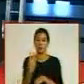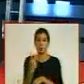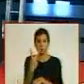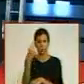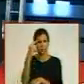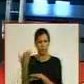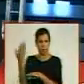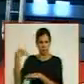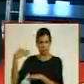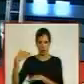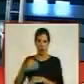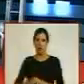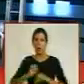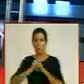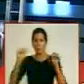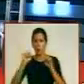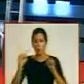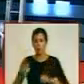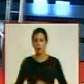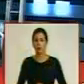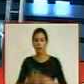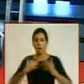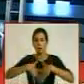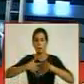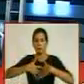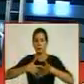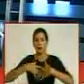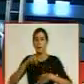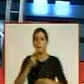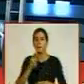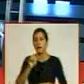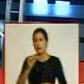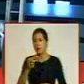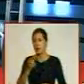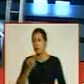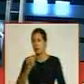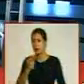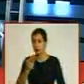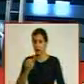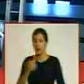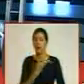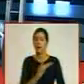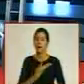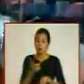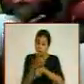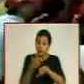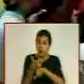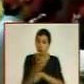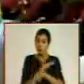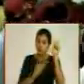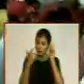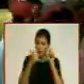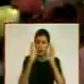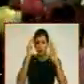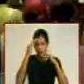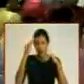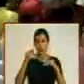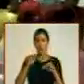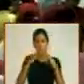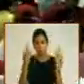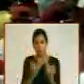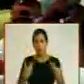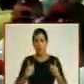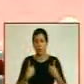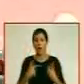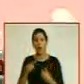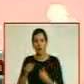las áreas de almacenamiento del complejo refinador Paraguaná, el gobierno bolivariano atiende a las familias afectadas. Habitantes del barrio Ali